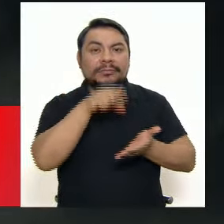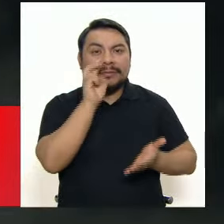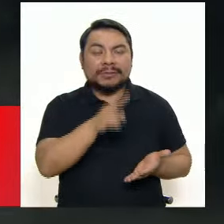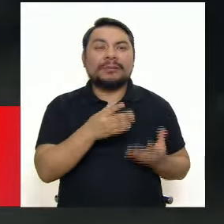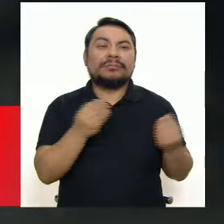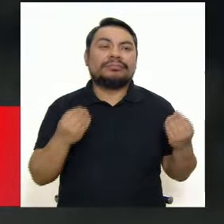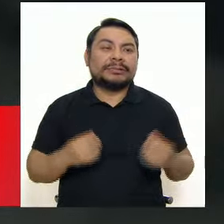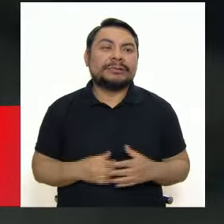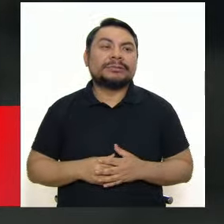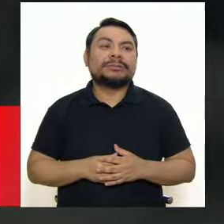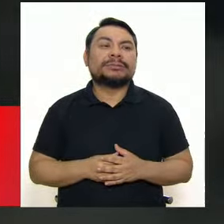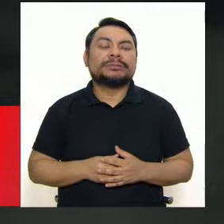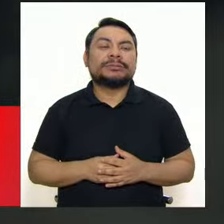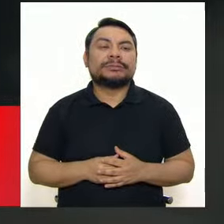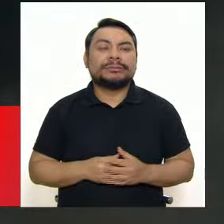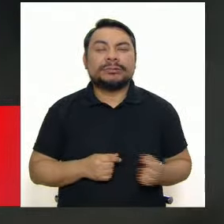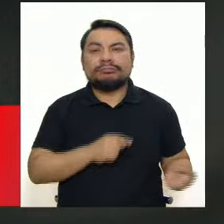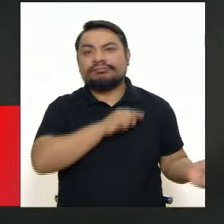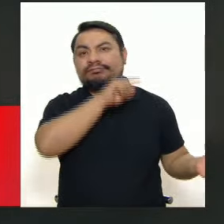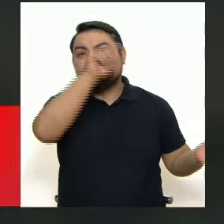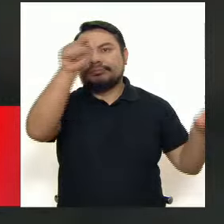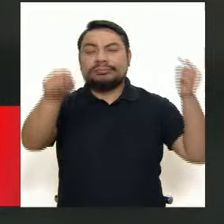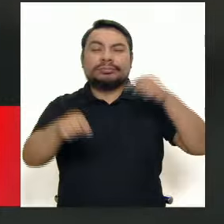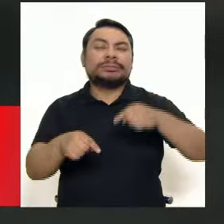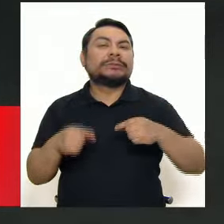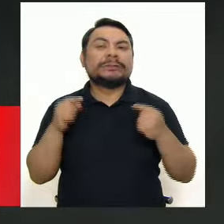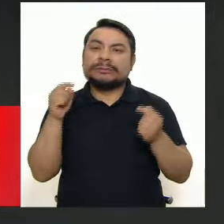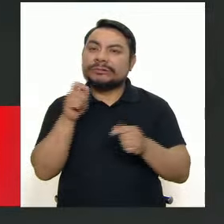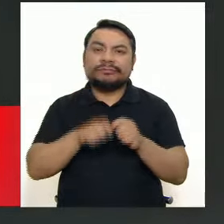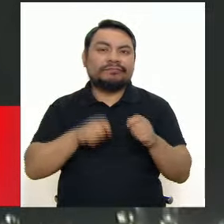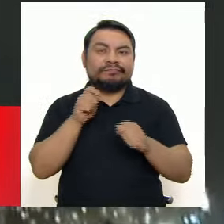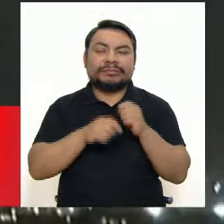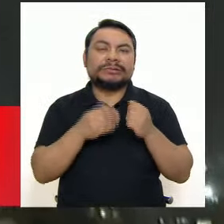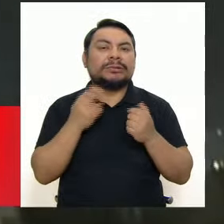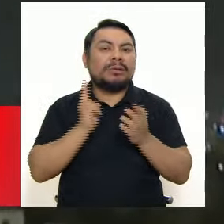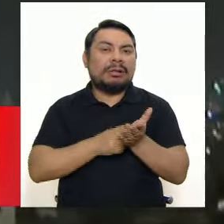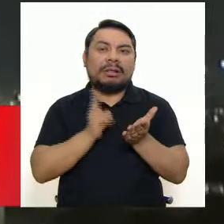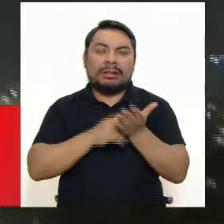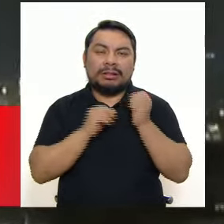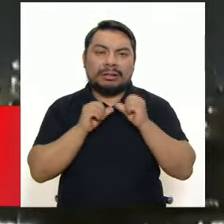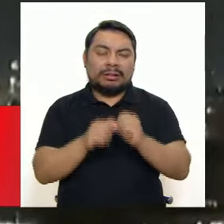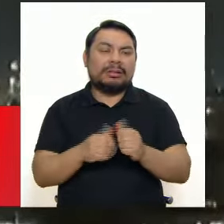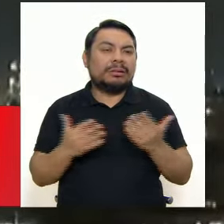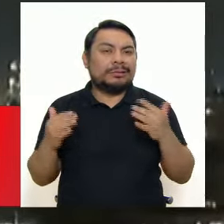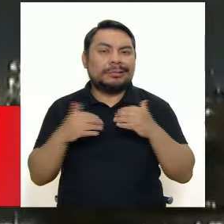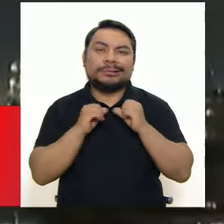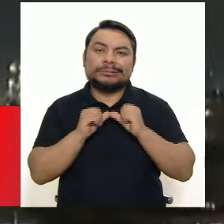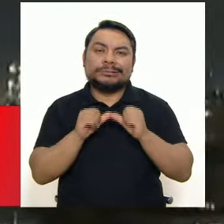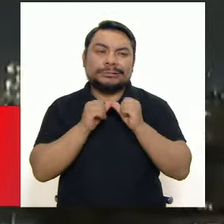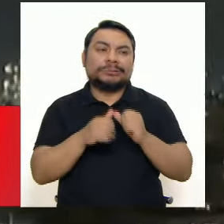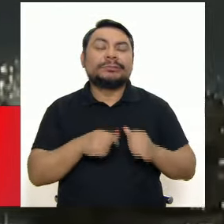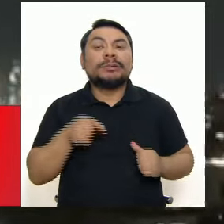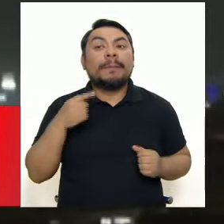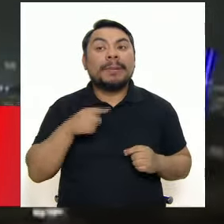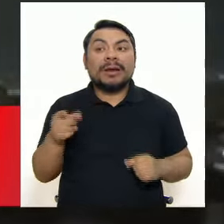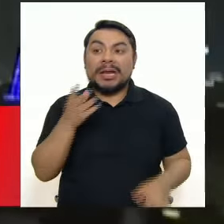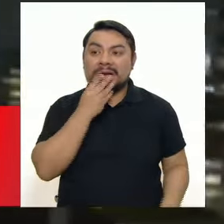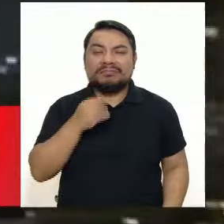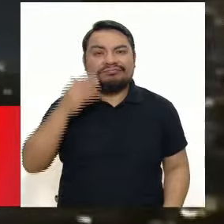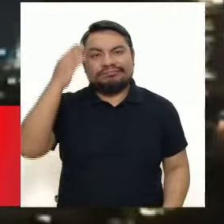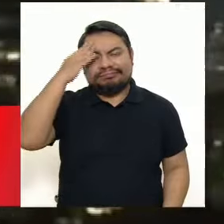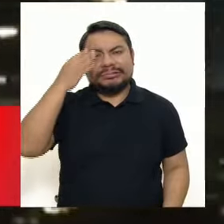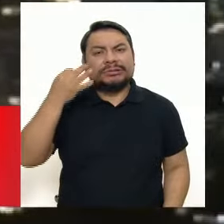de otros que lo atacan constantemente, tiene uno de los sistemas de